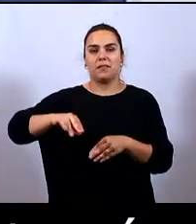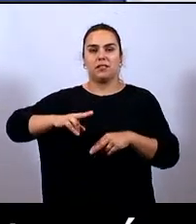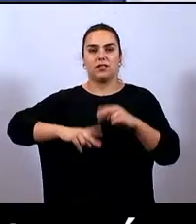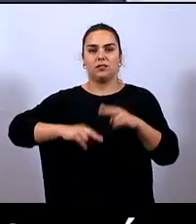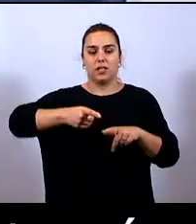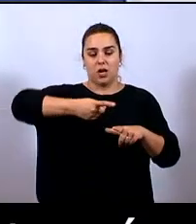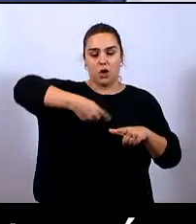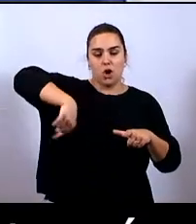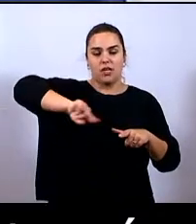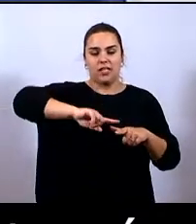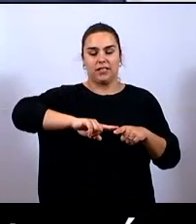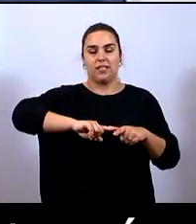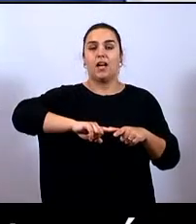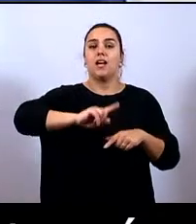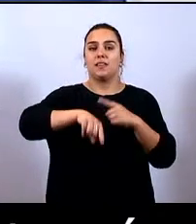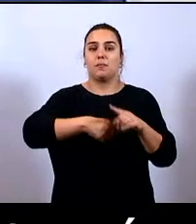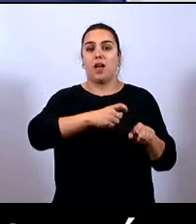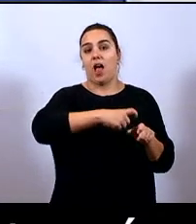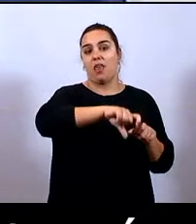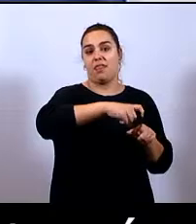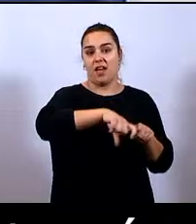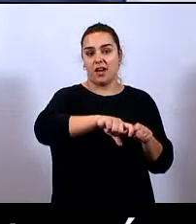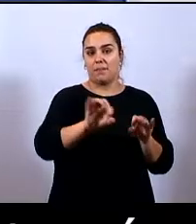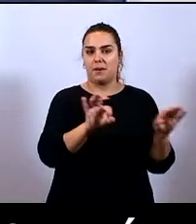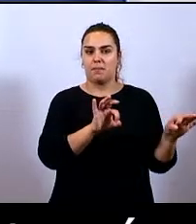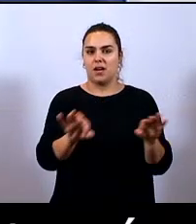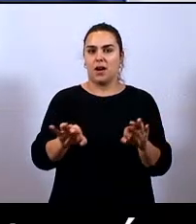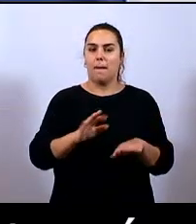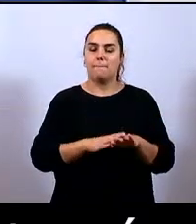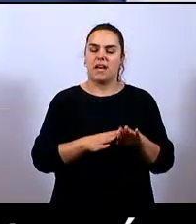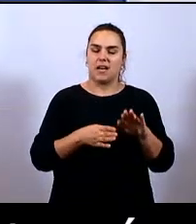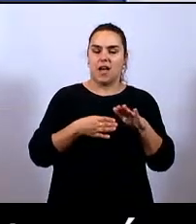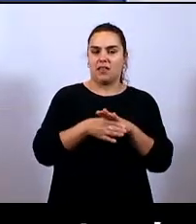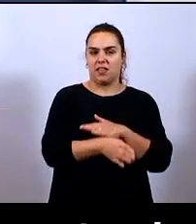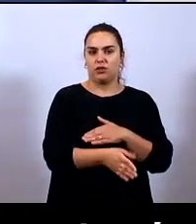glorieta y se acondicionarán los acerados en las calles a las que da acceso.